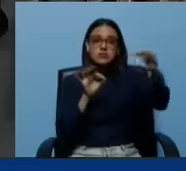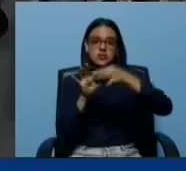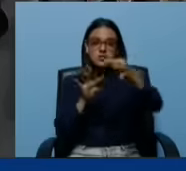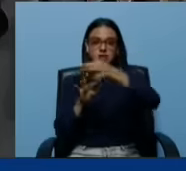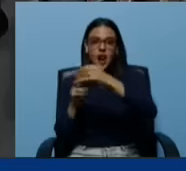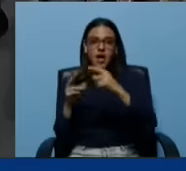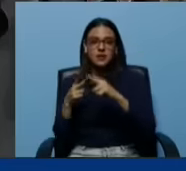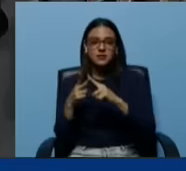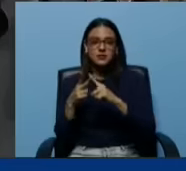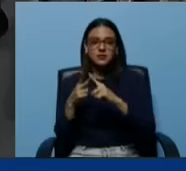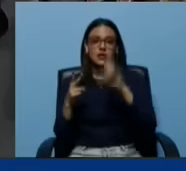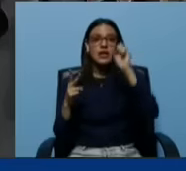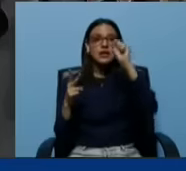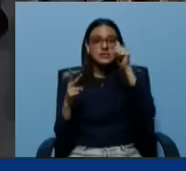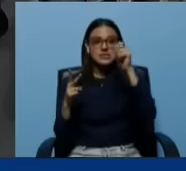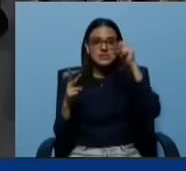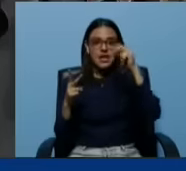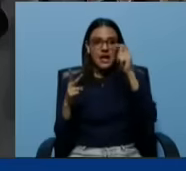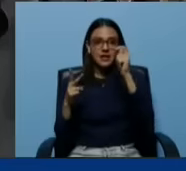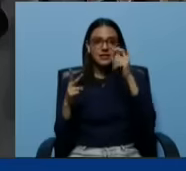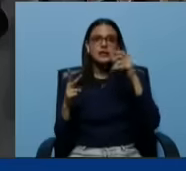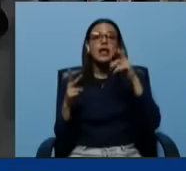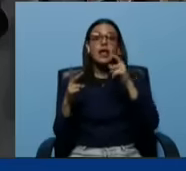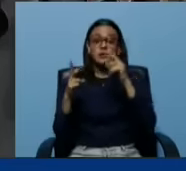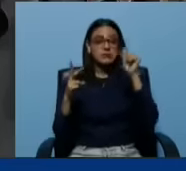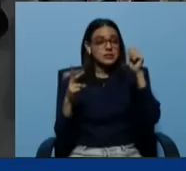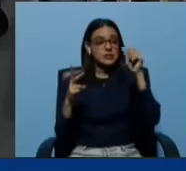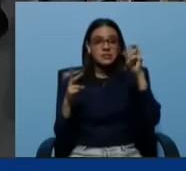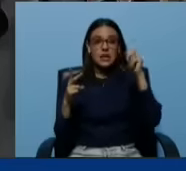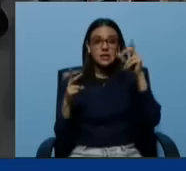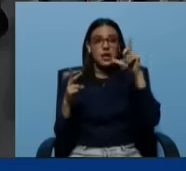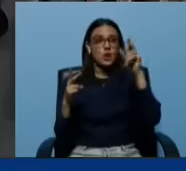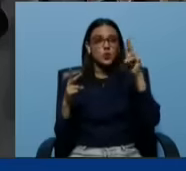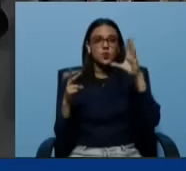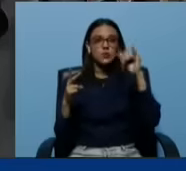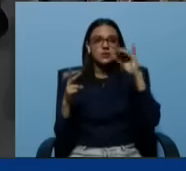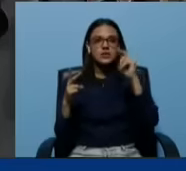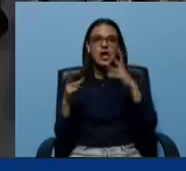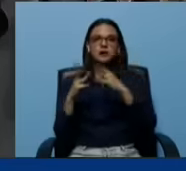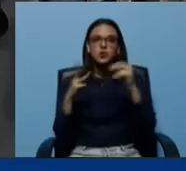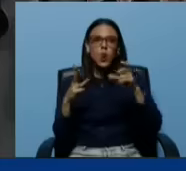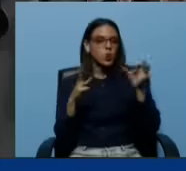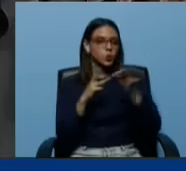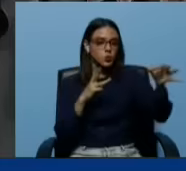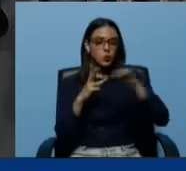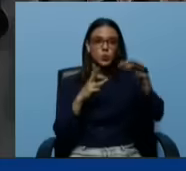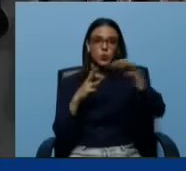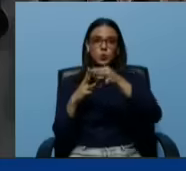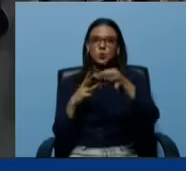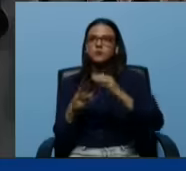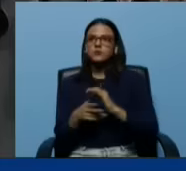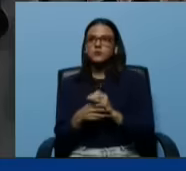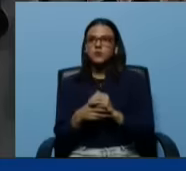San Vicente y Nieves, Santa Lucía, San Vicente y las Granadinas.